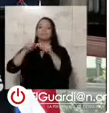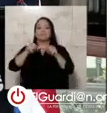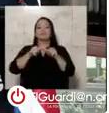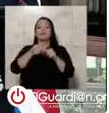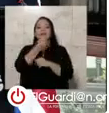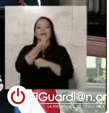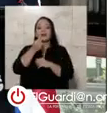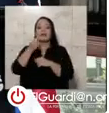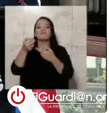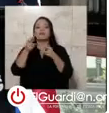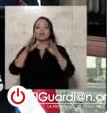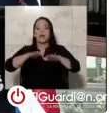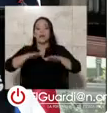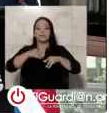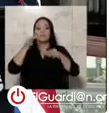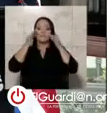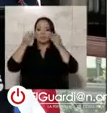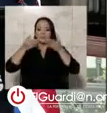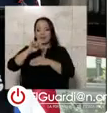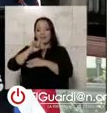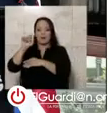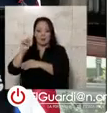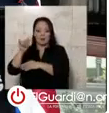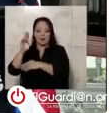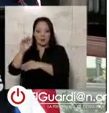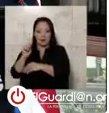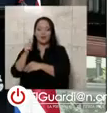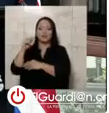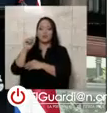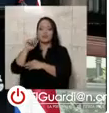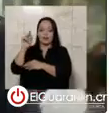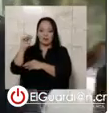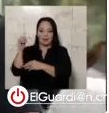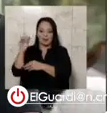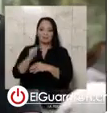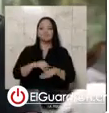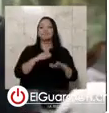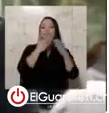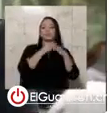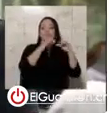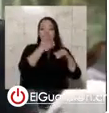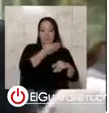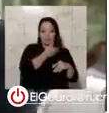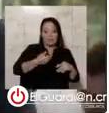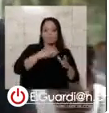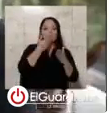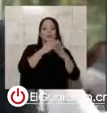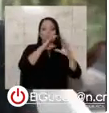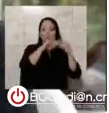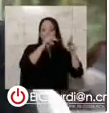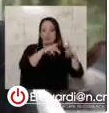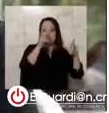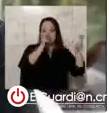medios regionales presenciales con Alan Jara de Noticias Alan Jara. Buenas tardes, señor presidente, y buenas tardes a toda la audiencia, a